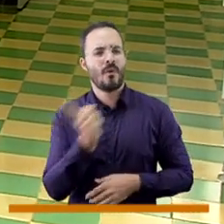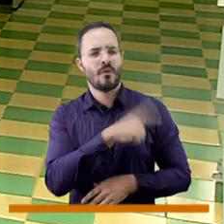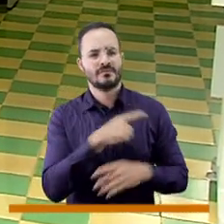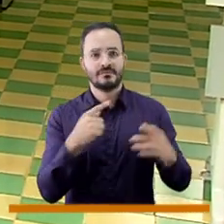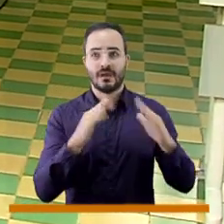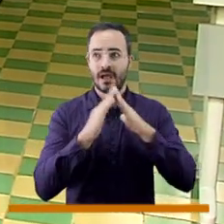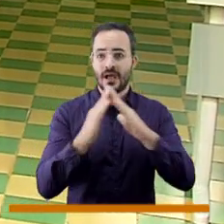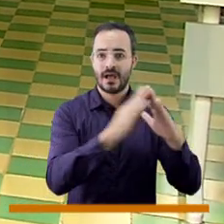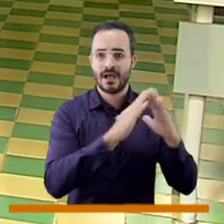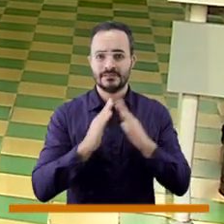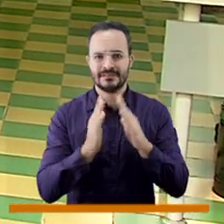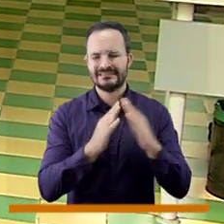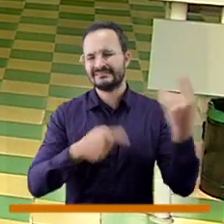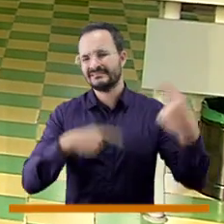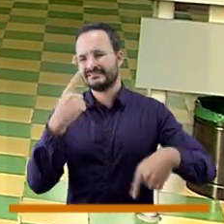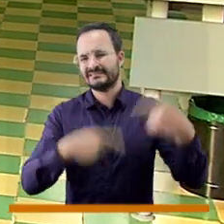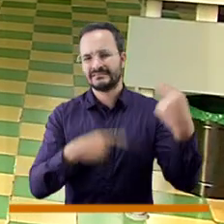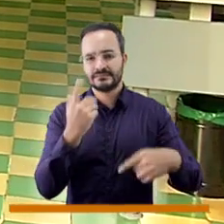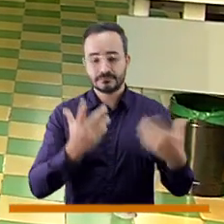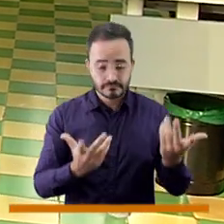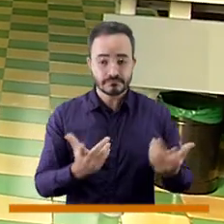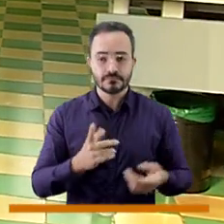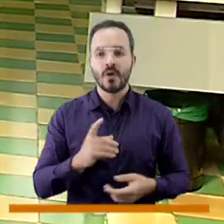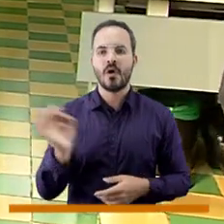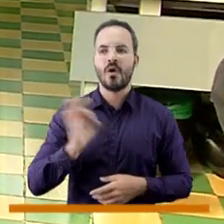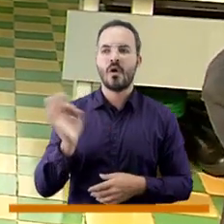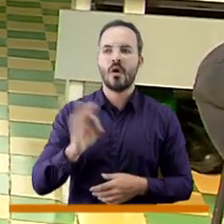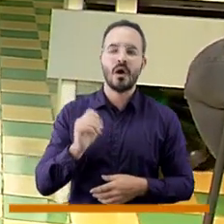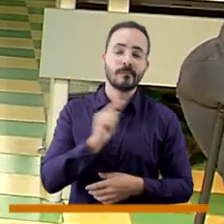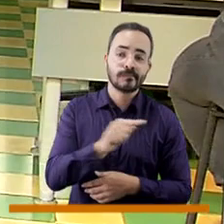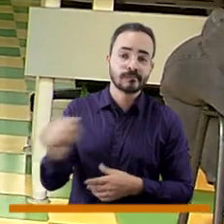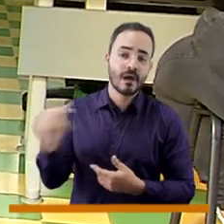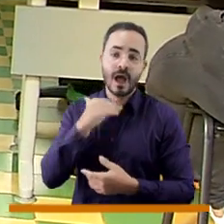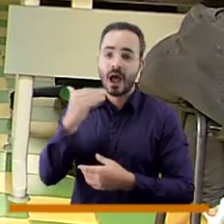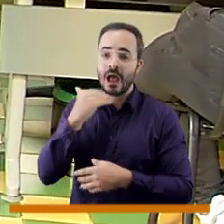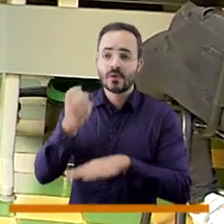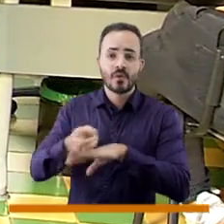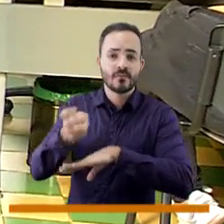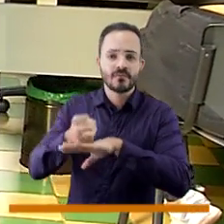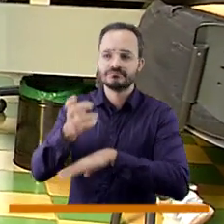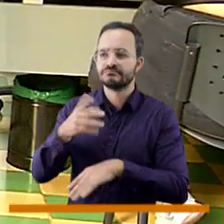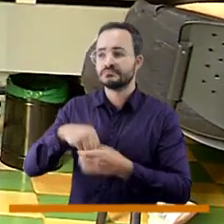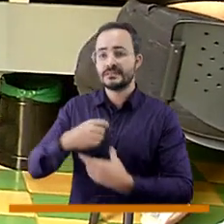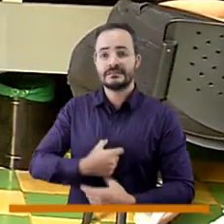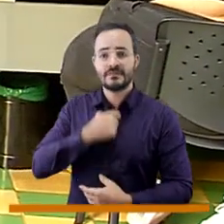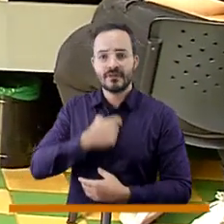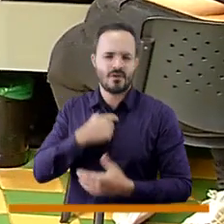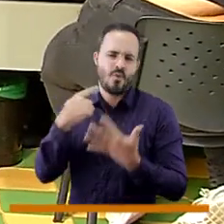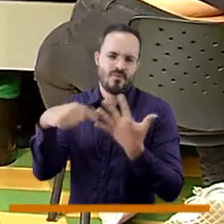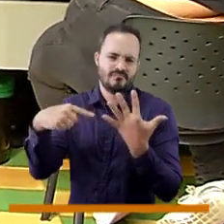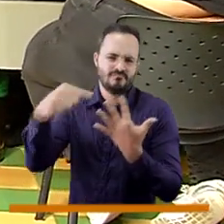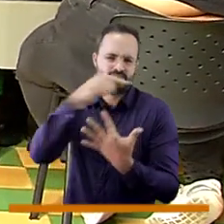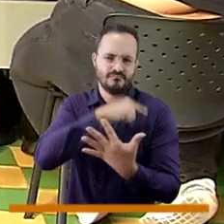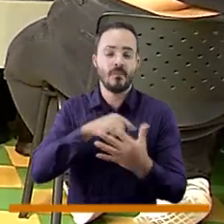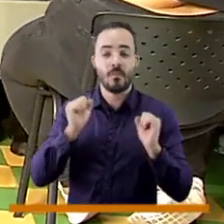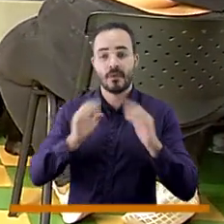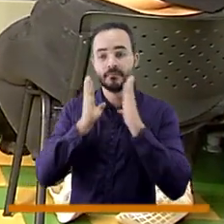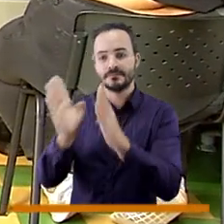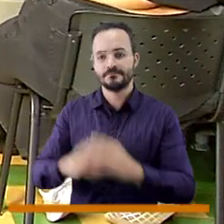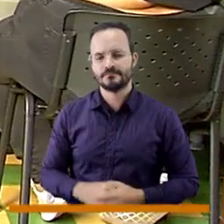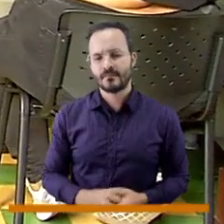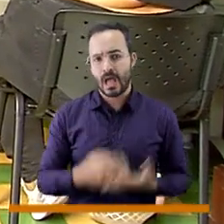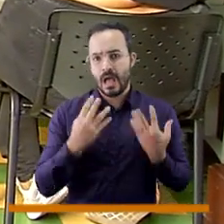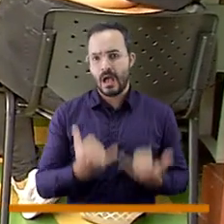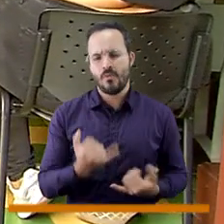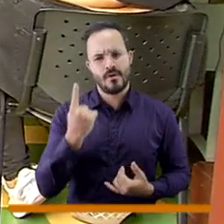también podemos atender conflictos que se presenten en el área civil y otros tantos. Tenemos uno muy fuerte en este momento,